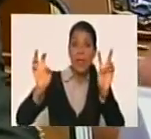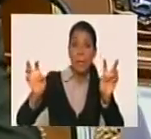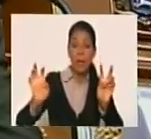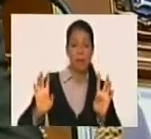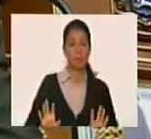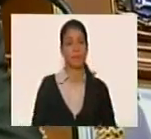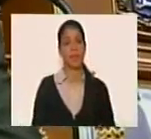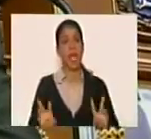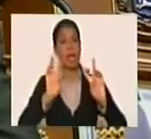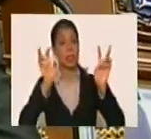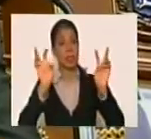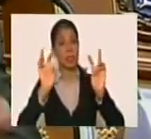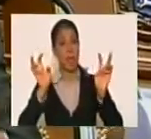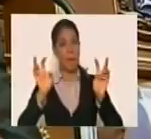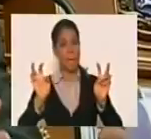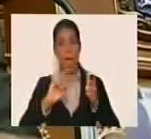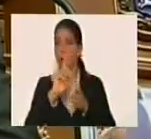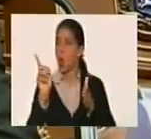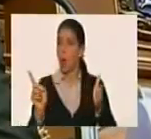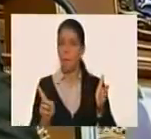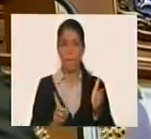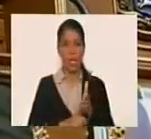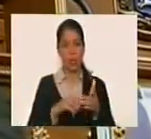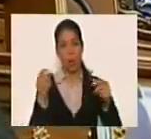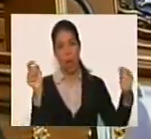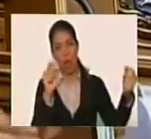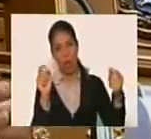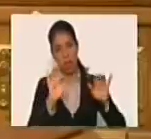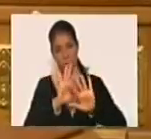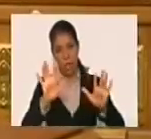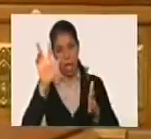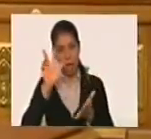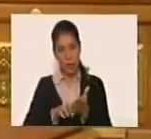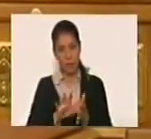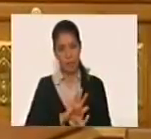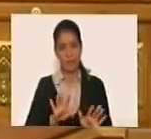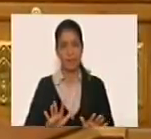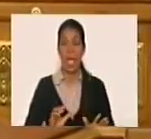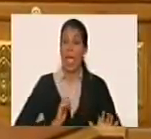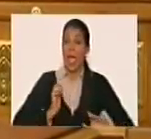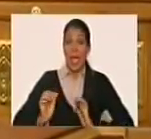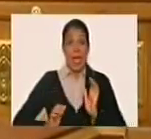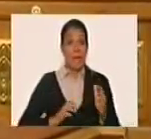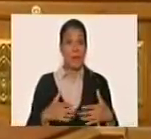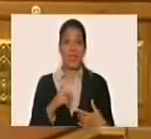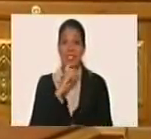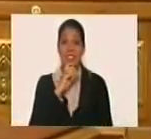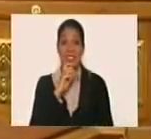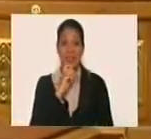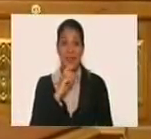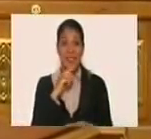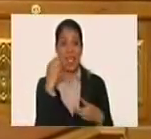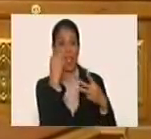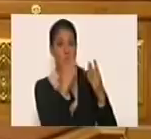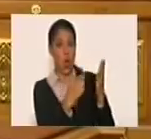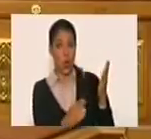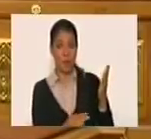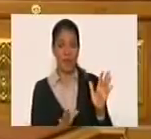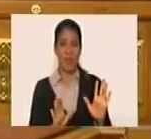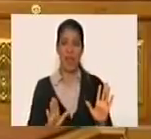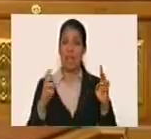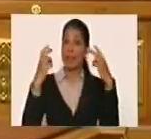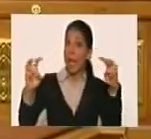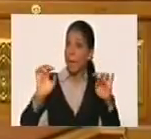sesión se ha visto en su totalidad, Presidenta. Bueno, entre tanta emoción es difícil seguir el protocolo, pero agotada la